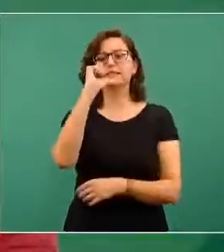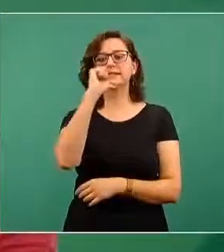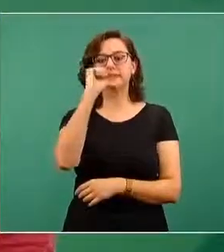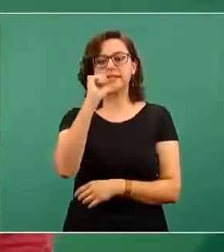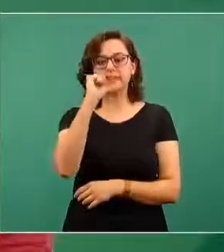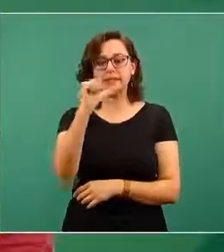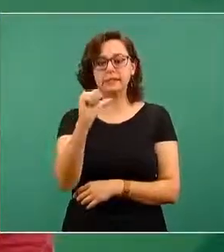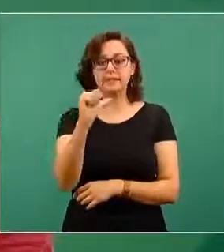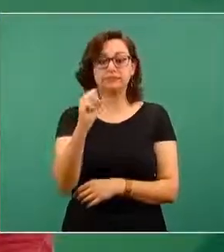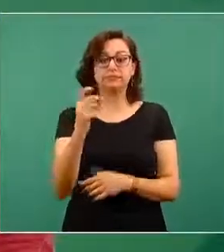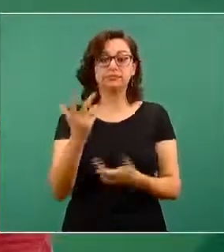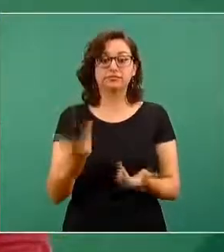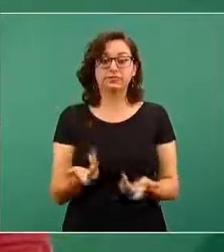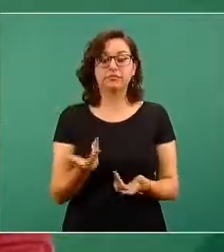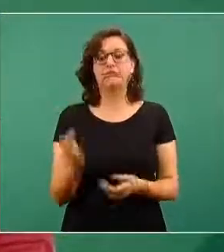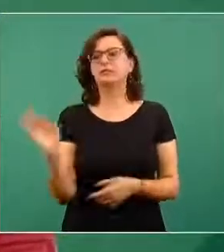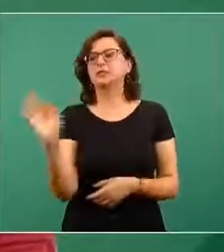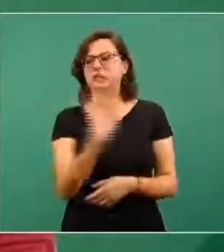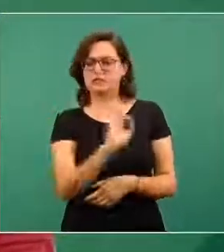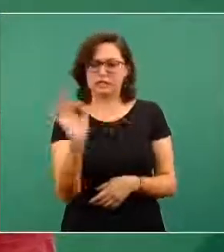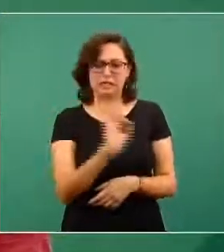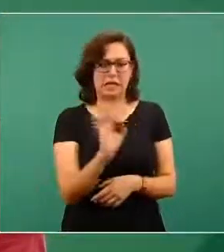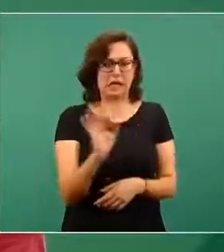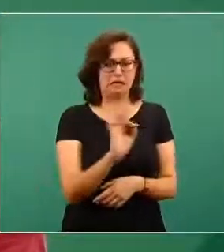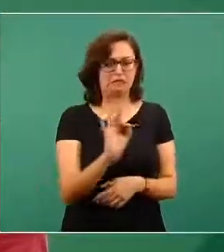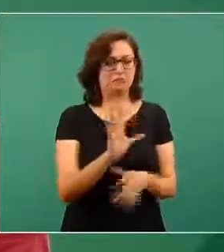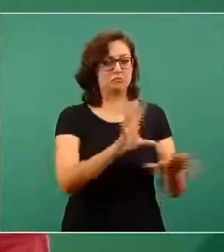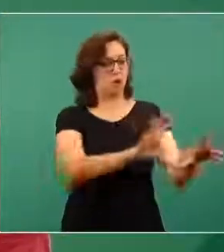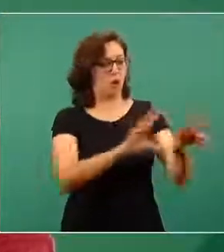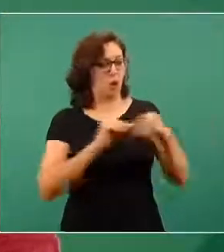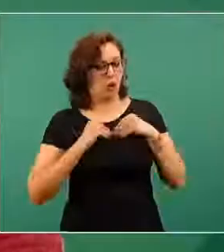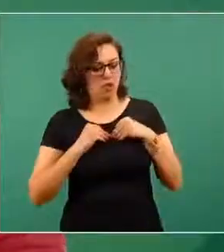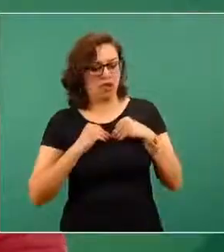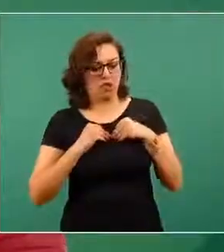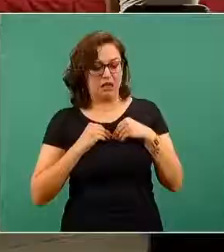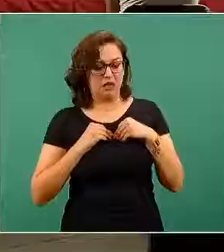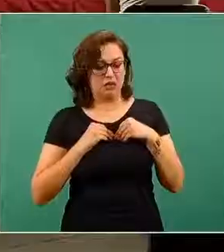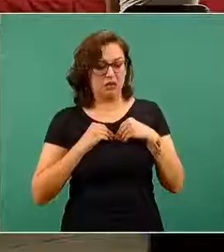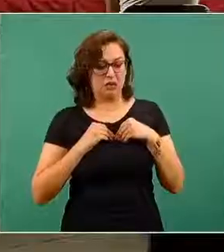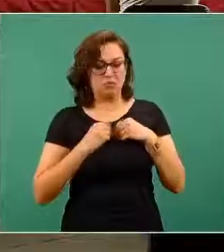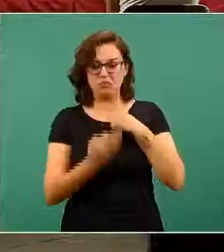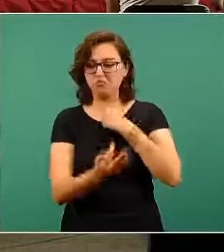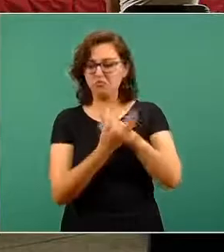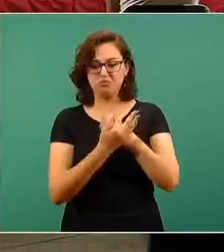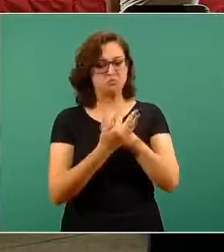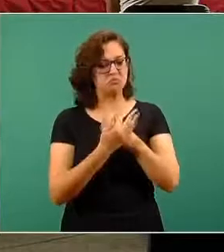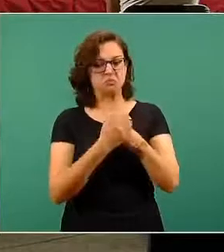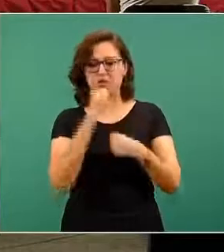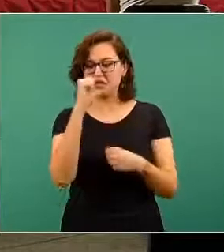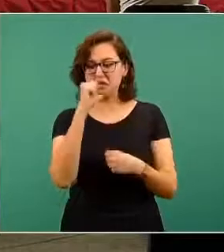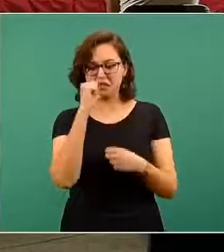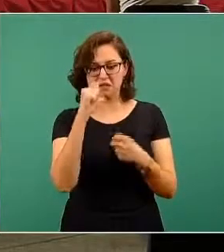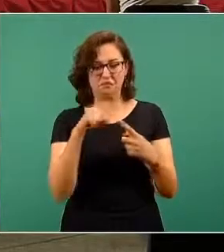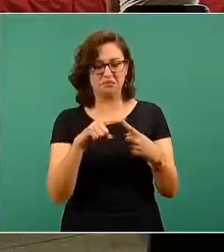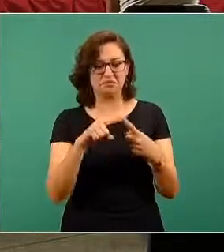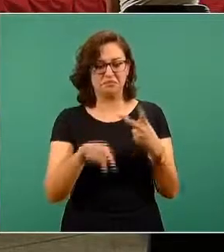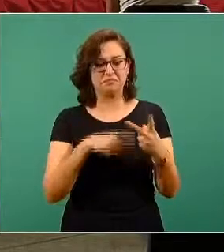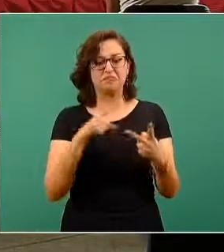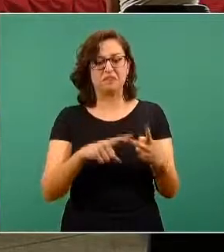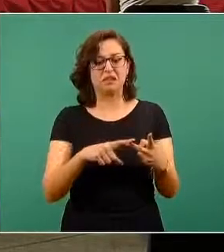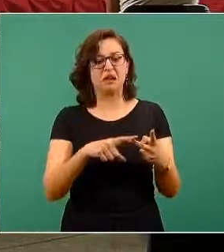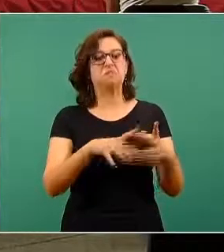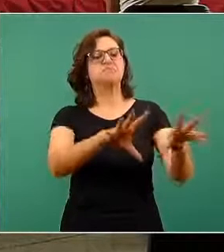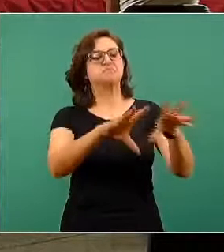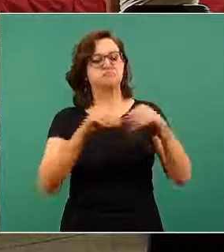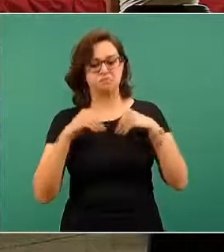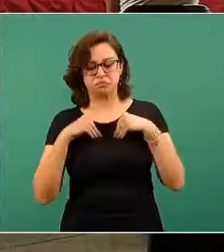Puede ocurrir que no proteja contra lo primero, contra lo segundo ni contra lo tercero, pero sí proteja contra lo cuarto, el